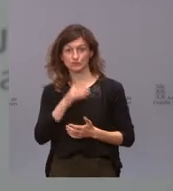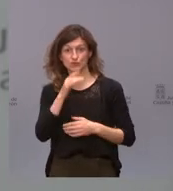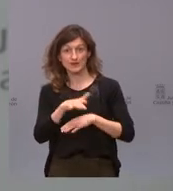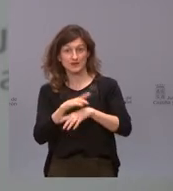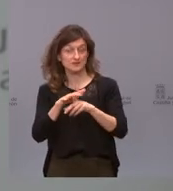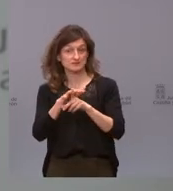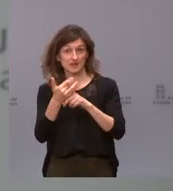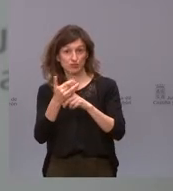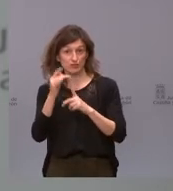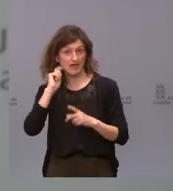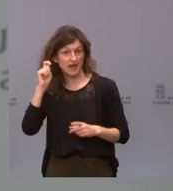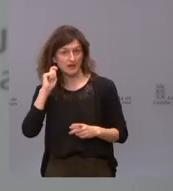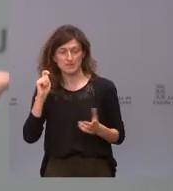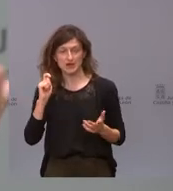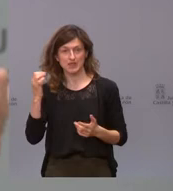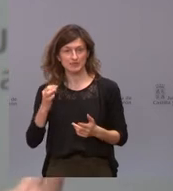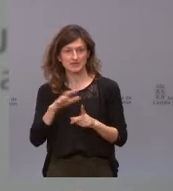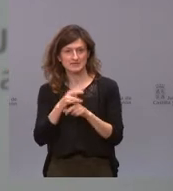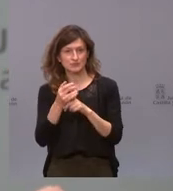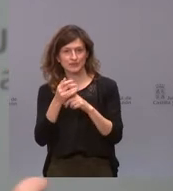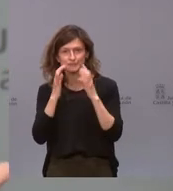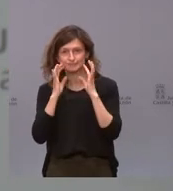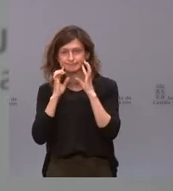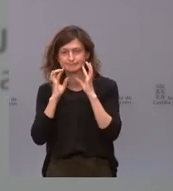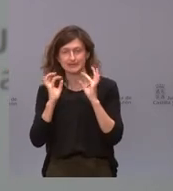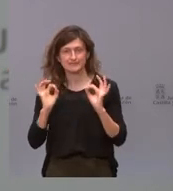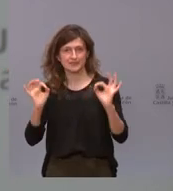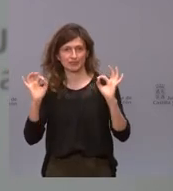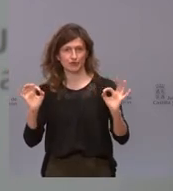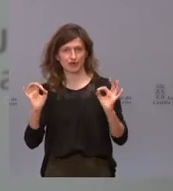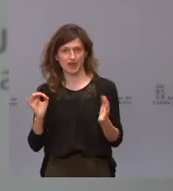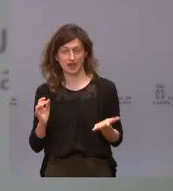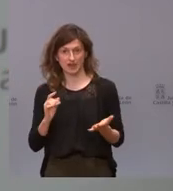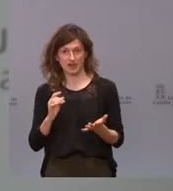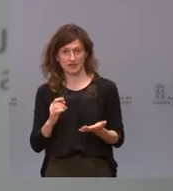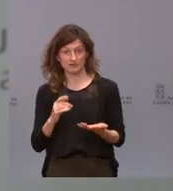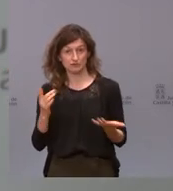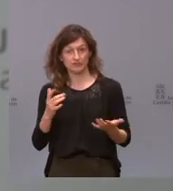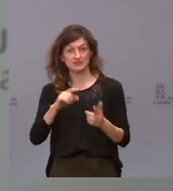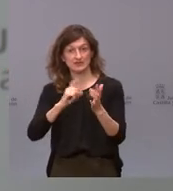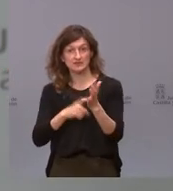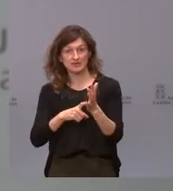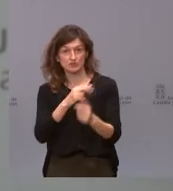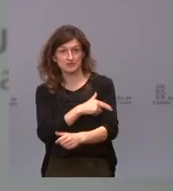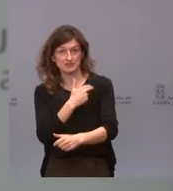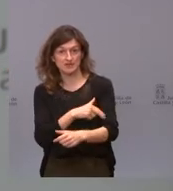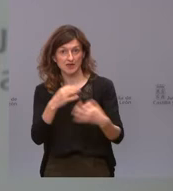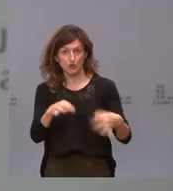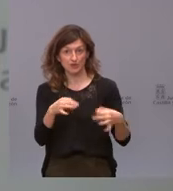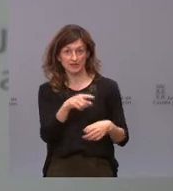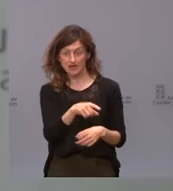de alarma tiene que ser una situación excepcional por tanto la legislación ordinaria sanitaria que tenemos en estos momentos